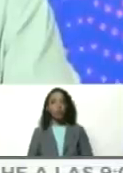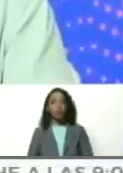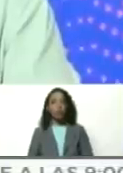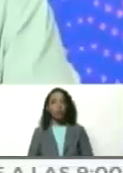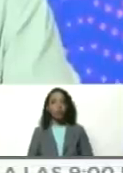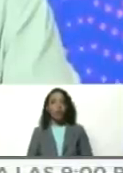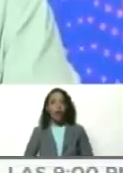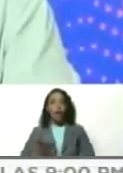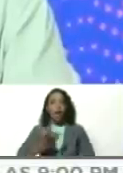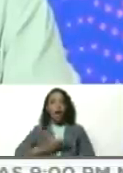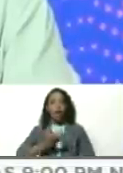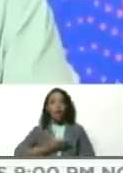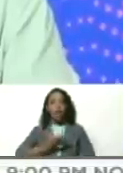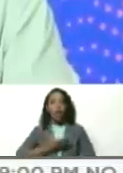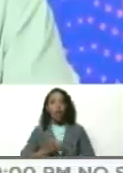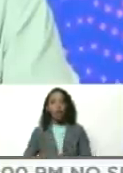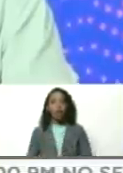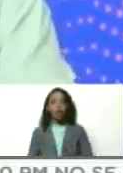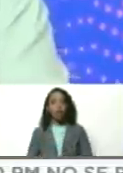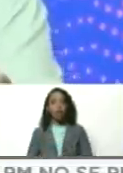las alcaldías,